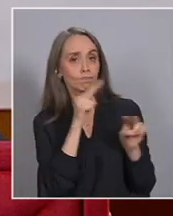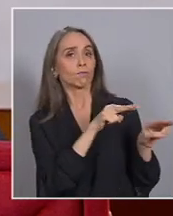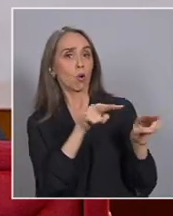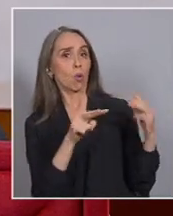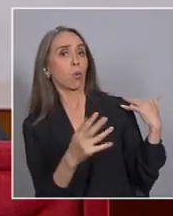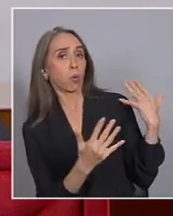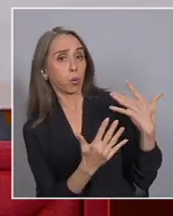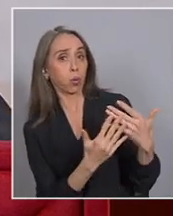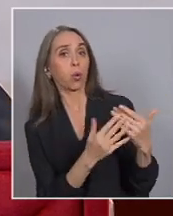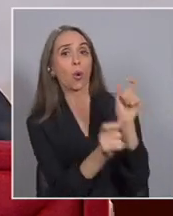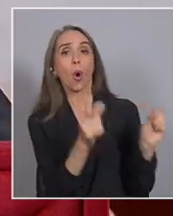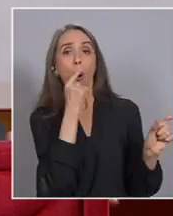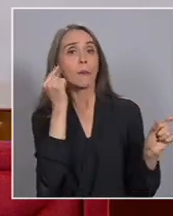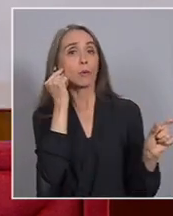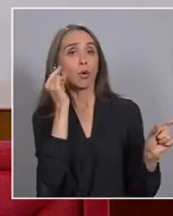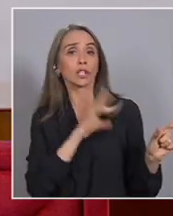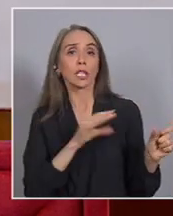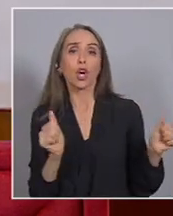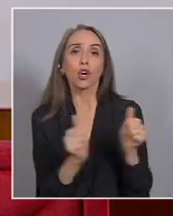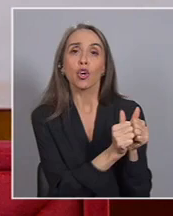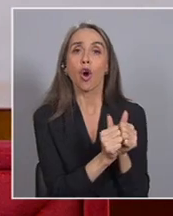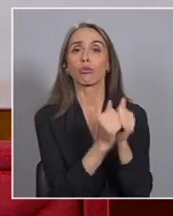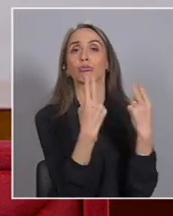chilenos en conjunto con sus familias.